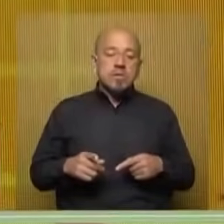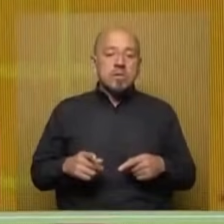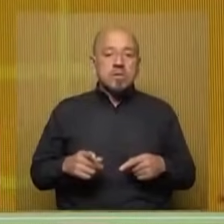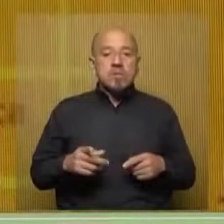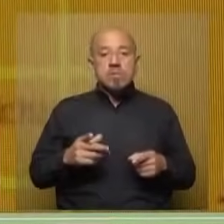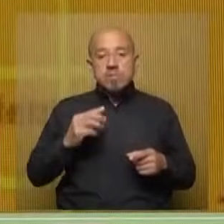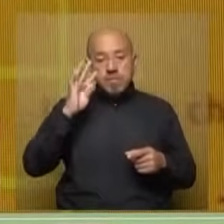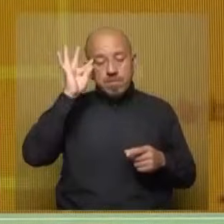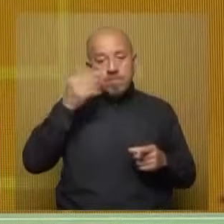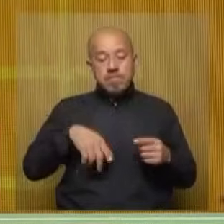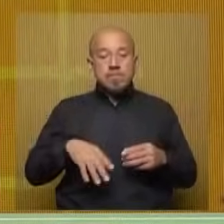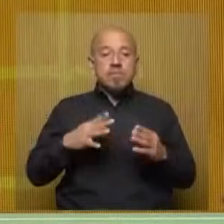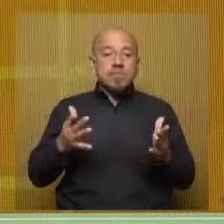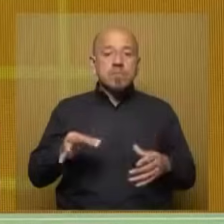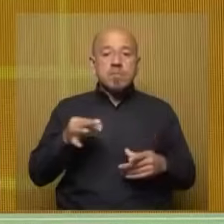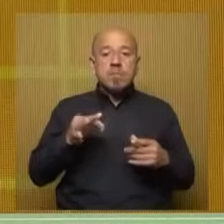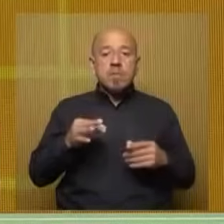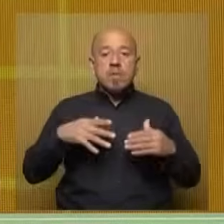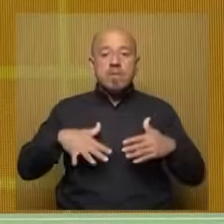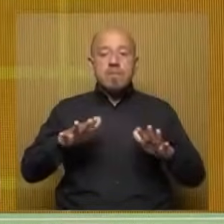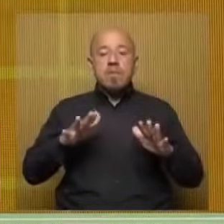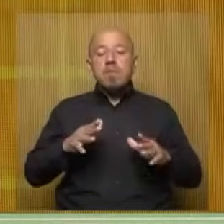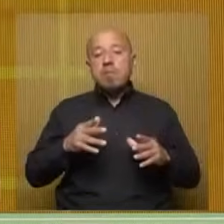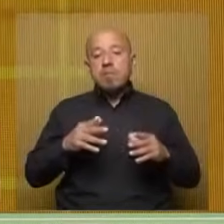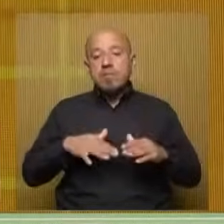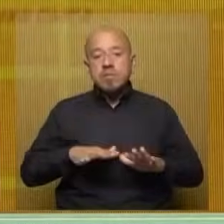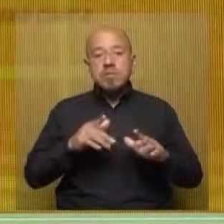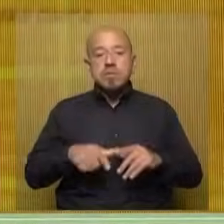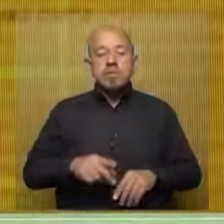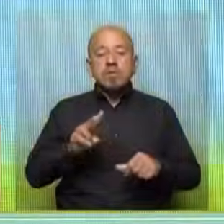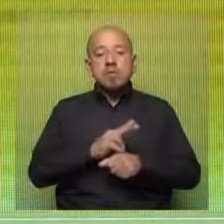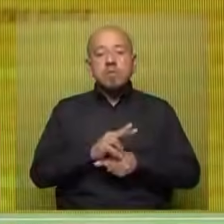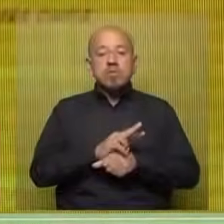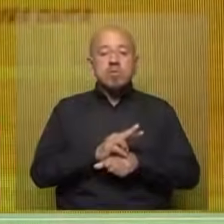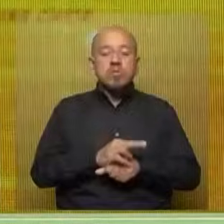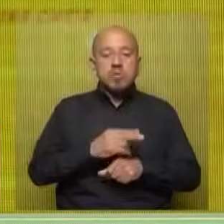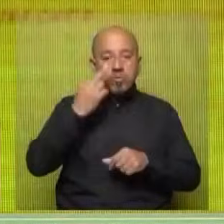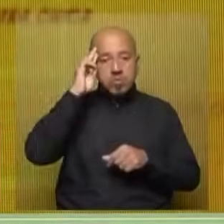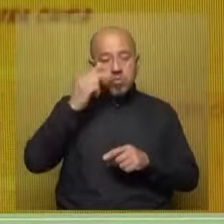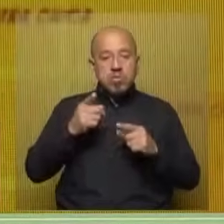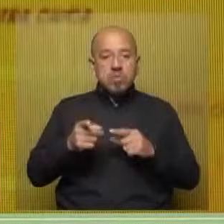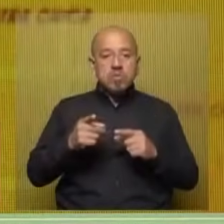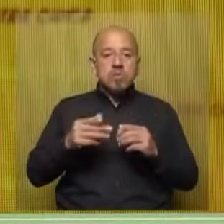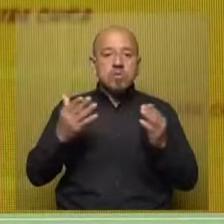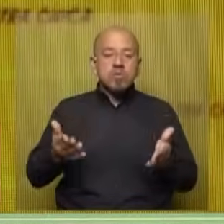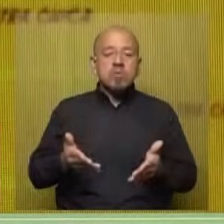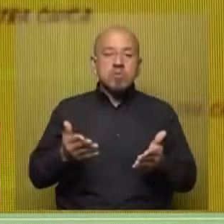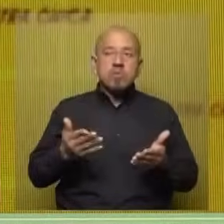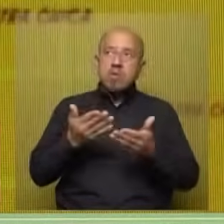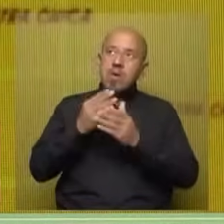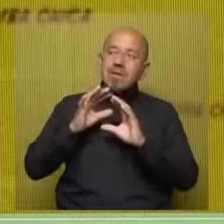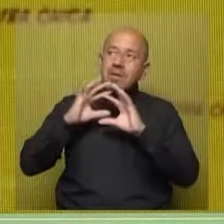Y creo que el único que está preparado para cuidar a Uruguay y ponerlo en un buen lugar en el